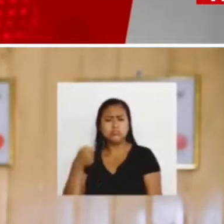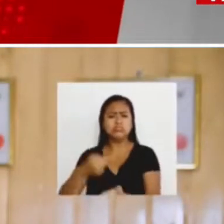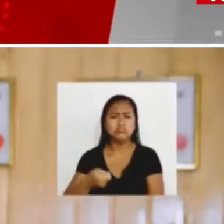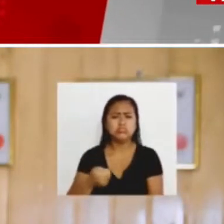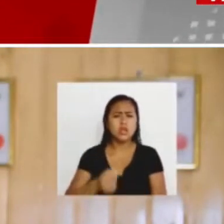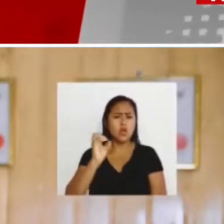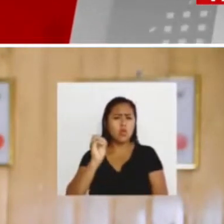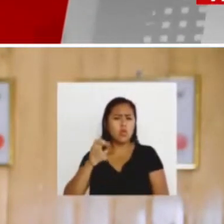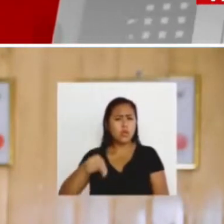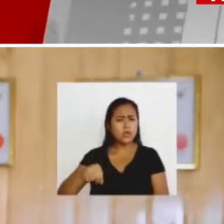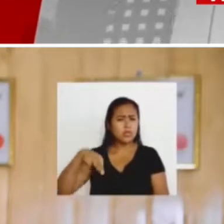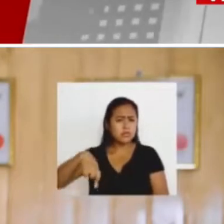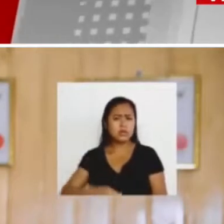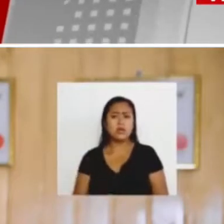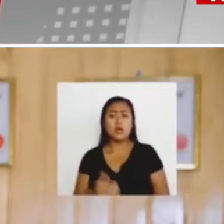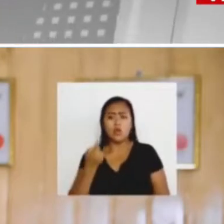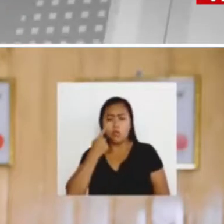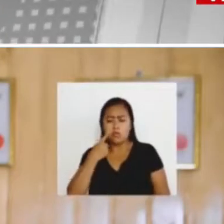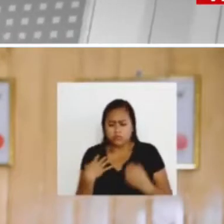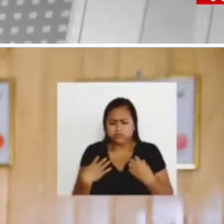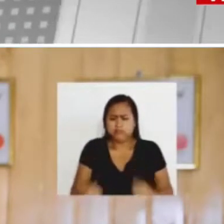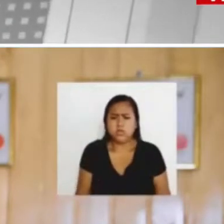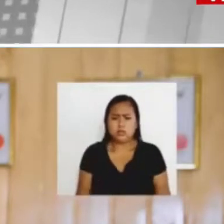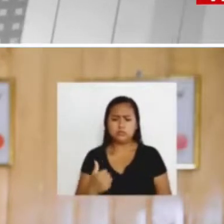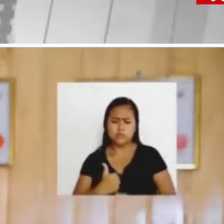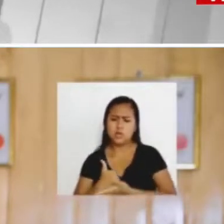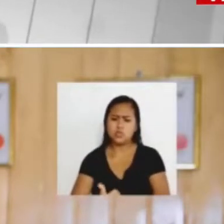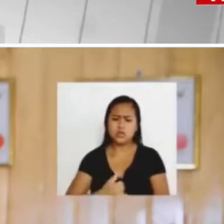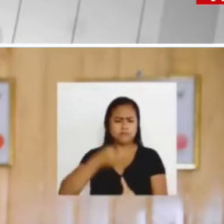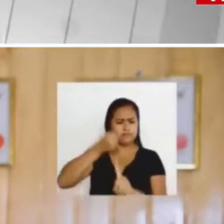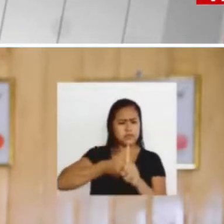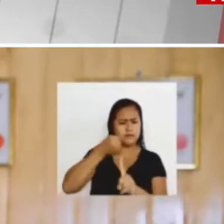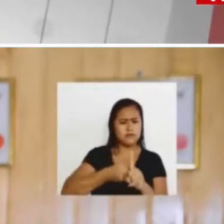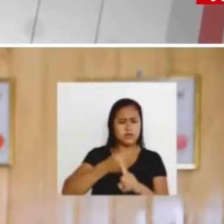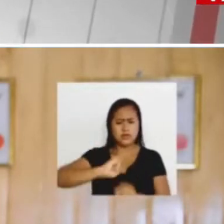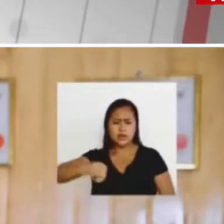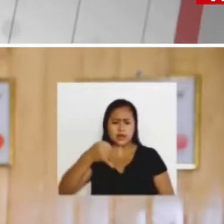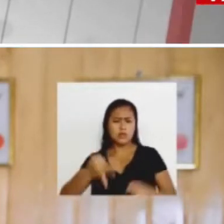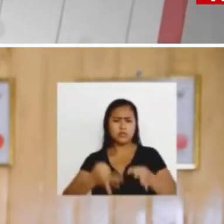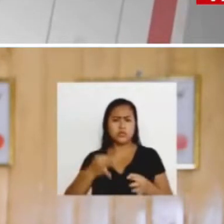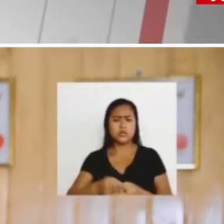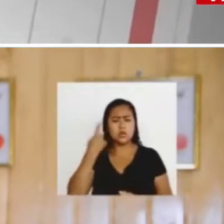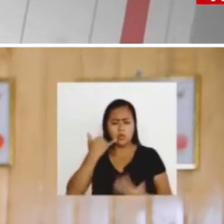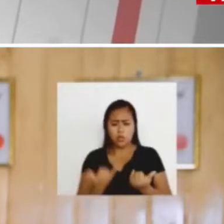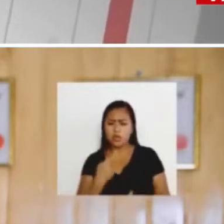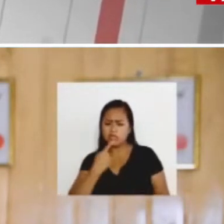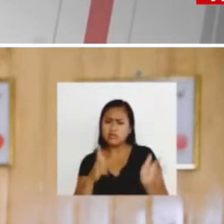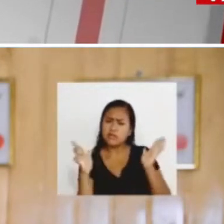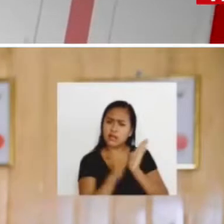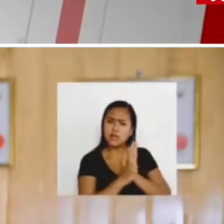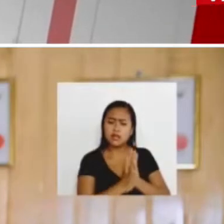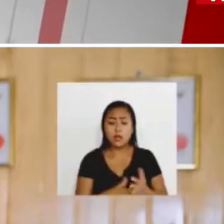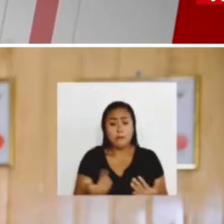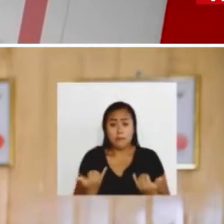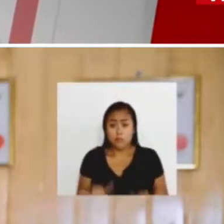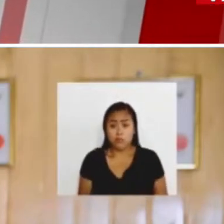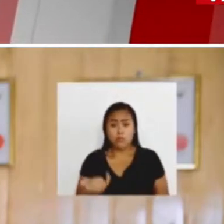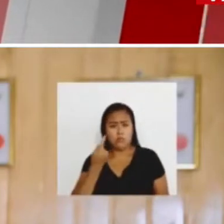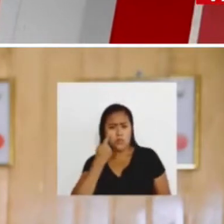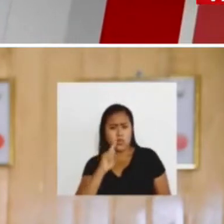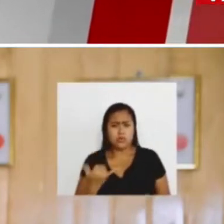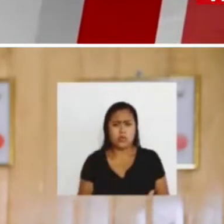la región, y ahí en Yurimaguas hay una persona conocida que tiene varios lotes de terreno, ya, y fue uno